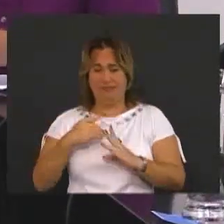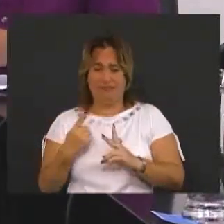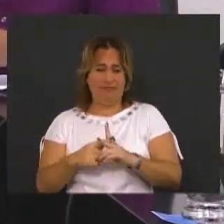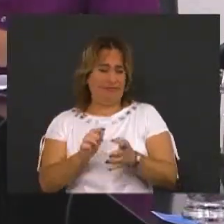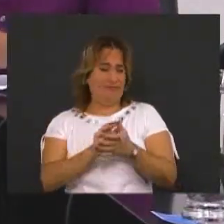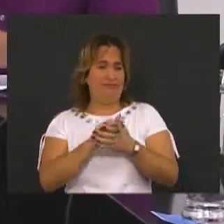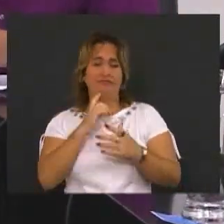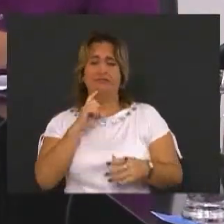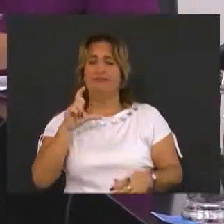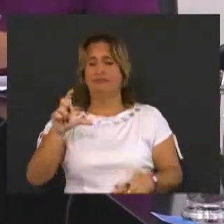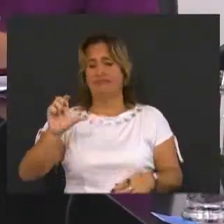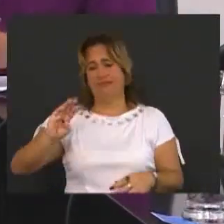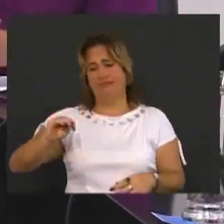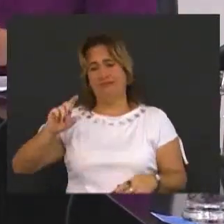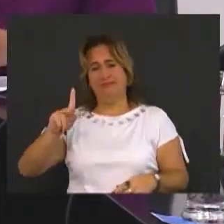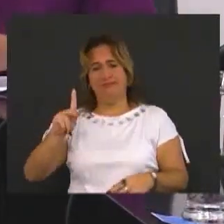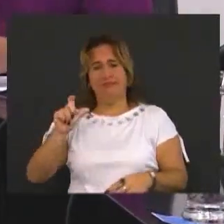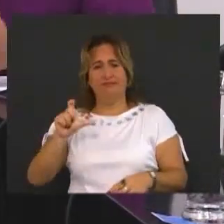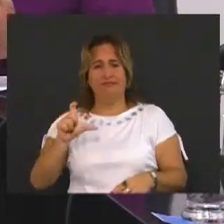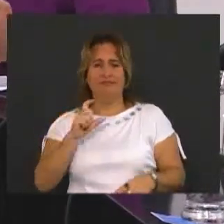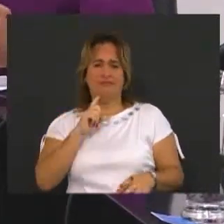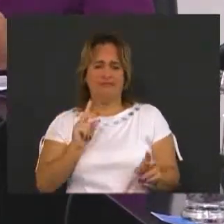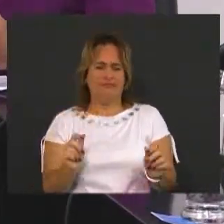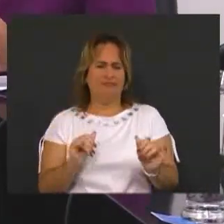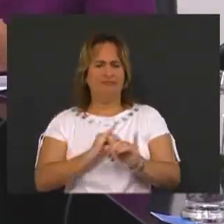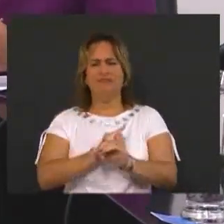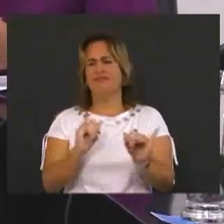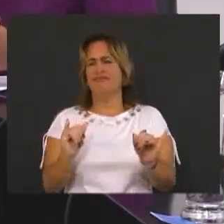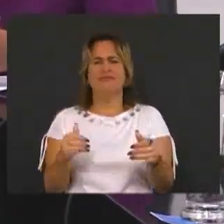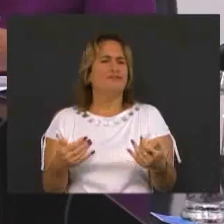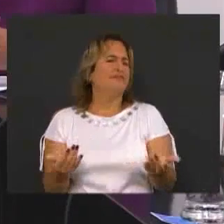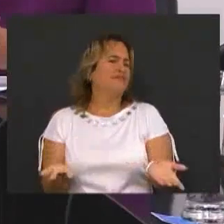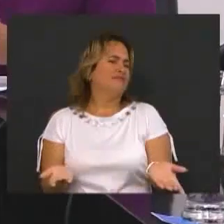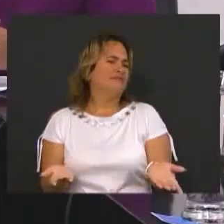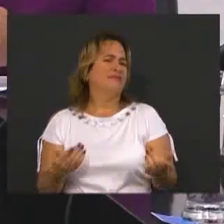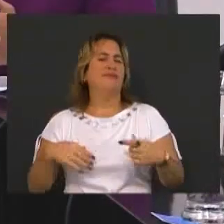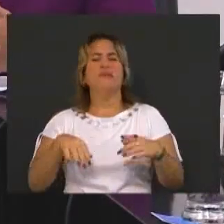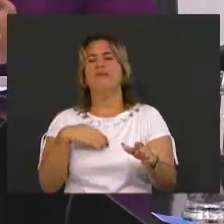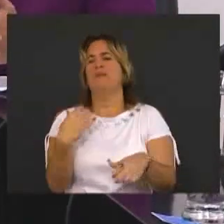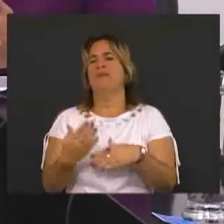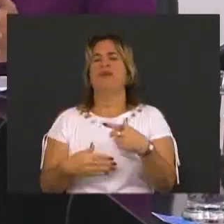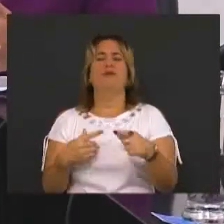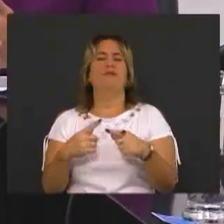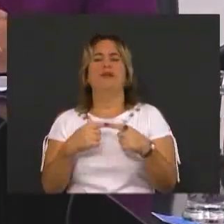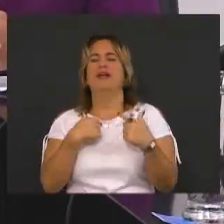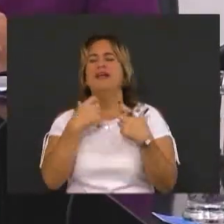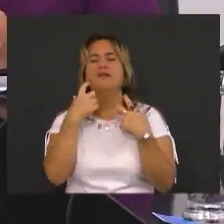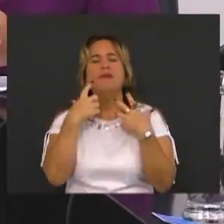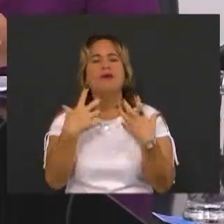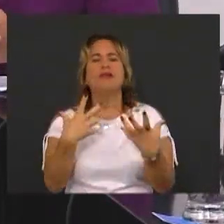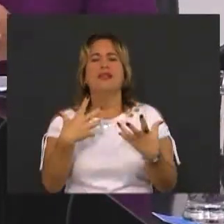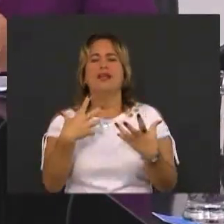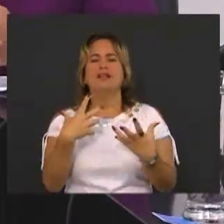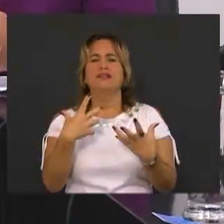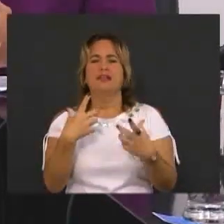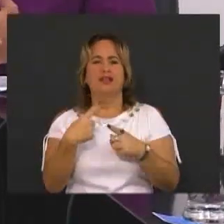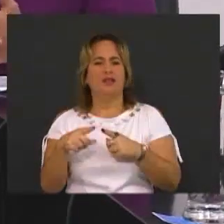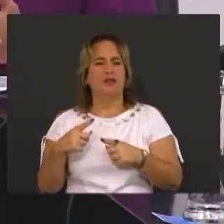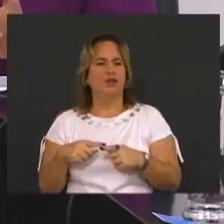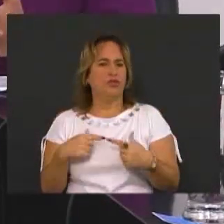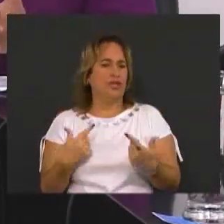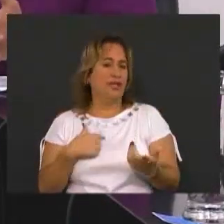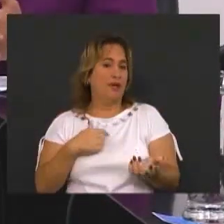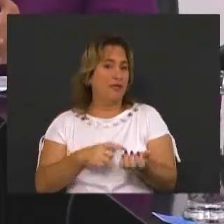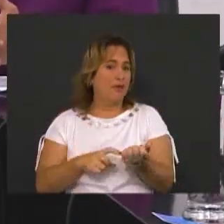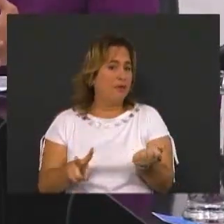de la CMKC, Radio Revolución. Estaremos informando acerca de la situación de un preciado líquido en nuestro territorio. Estamos